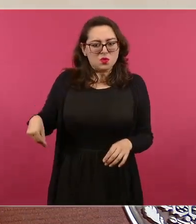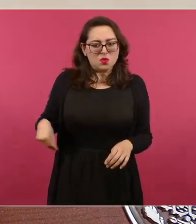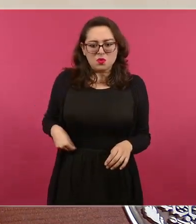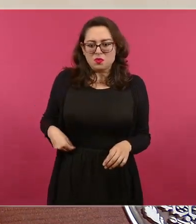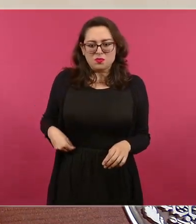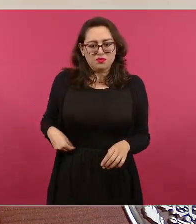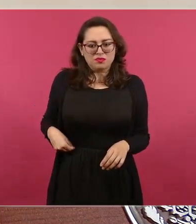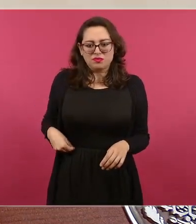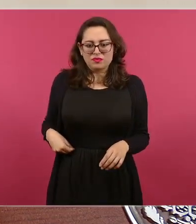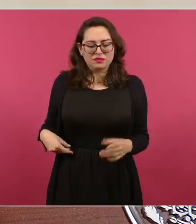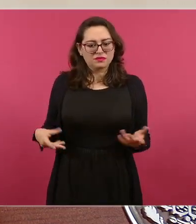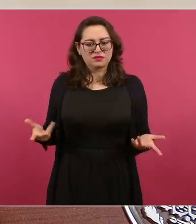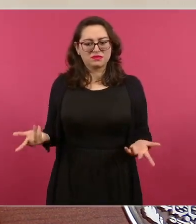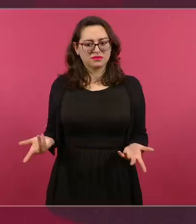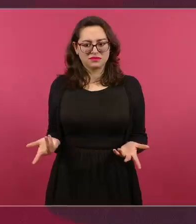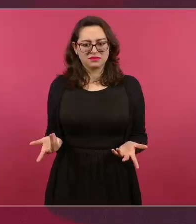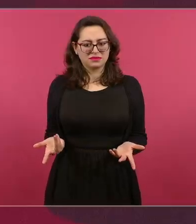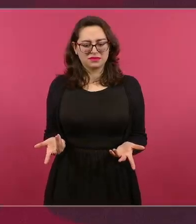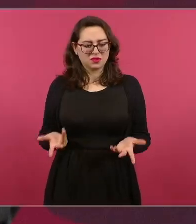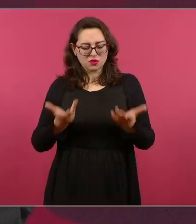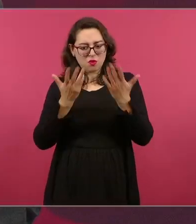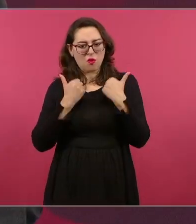Primero, nuestro ejército